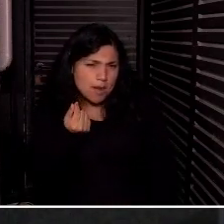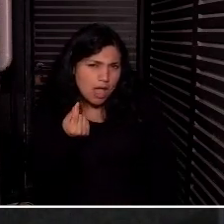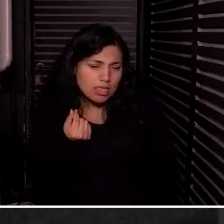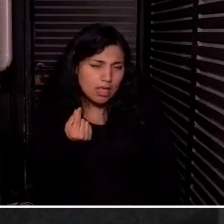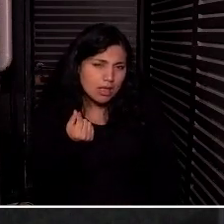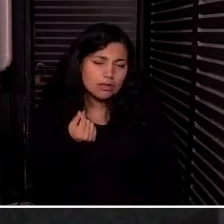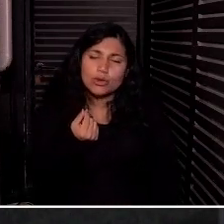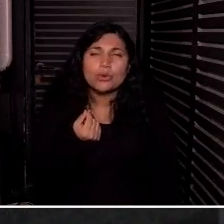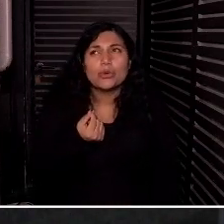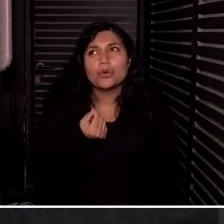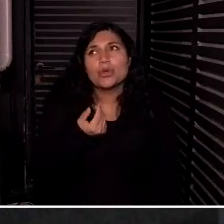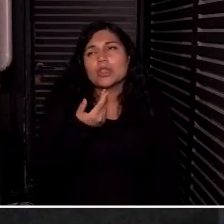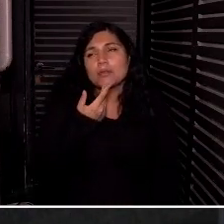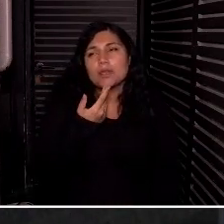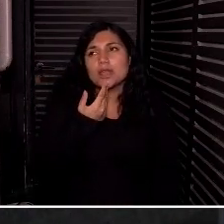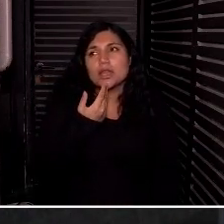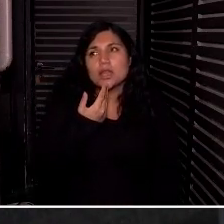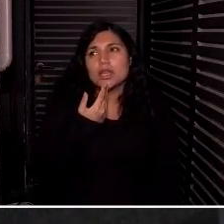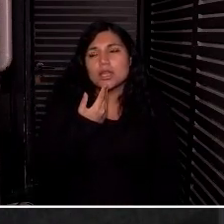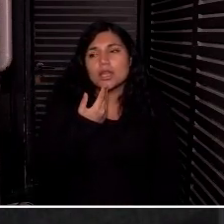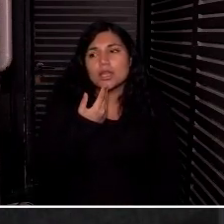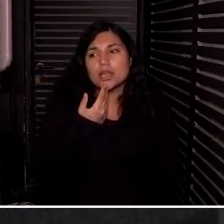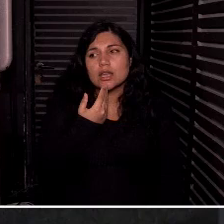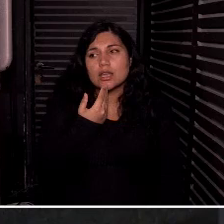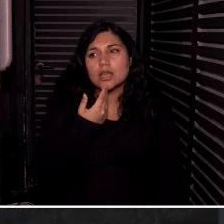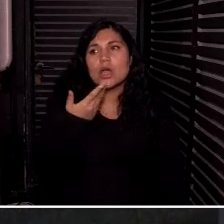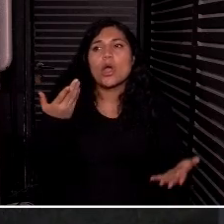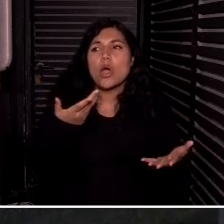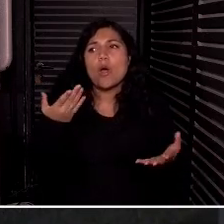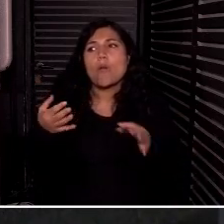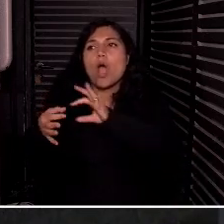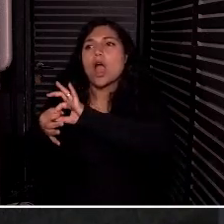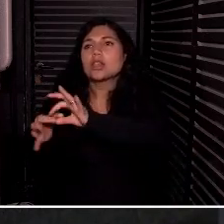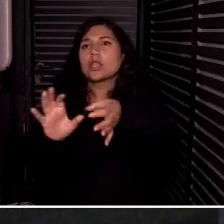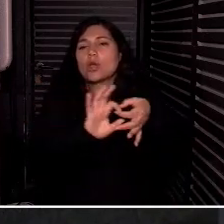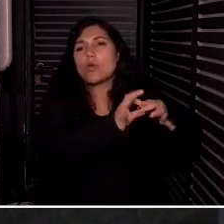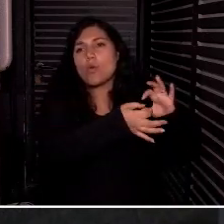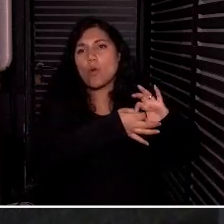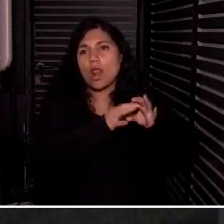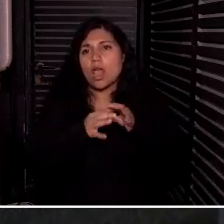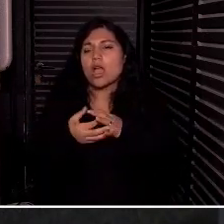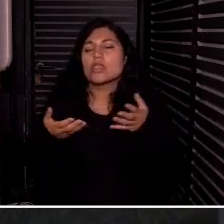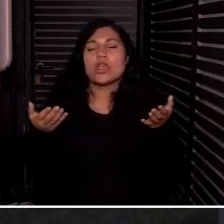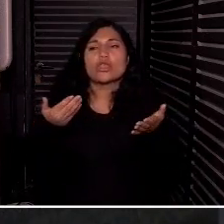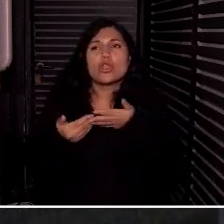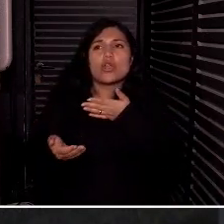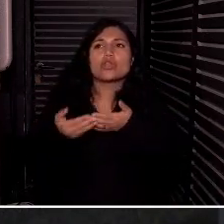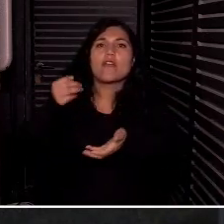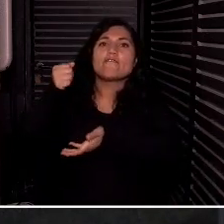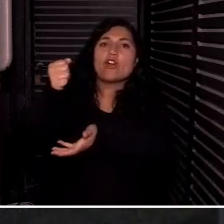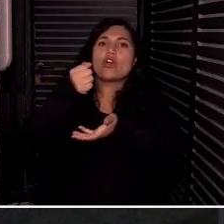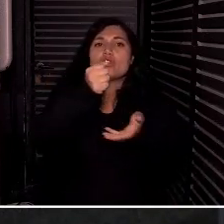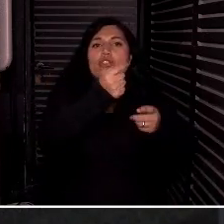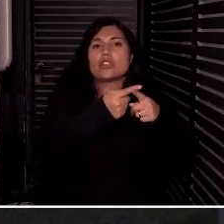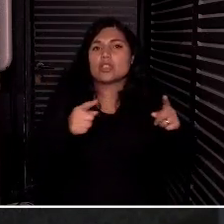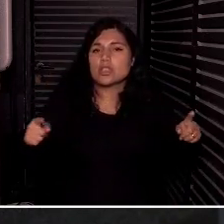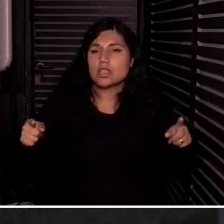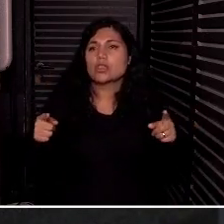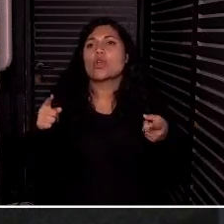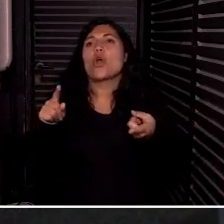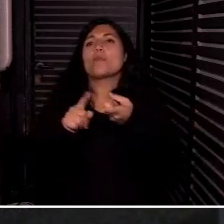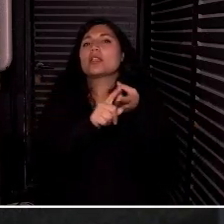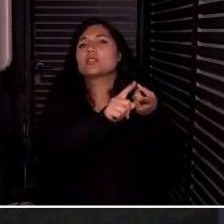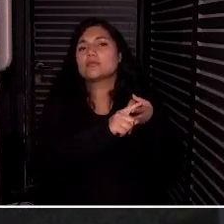cierto yo creo que también está en Cómo se está articulando en dónde están los distintos fondos Cómo se está participando